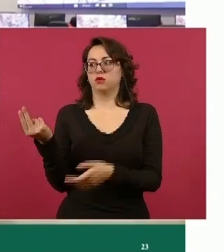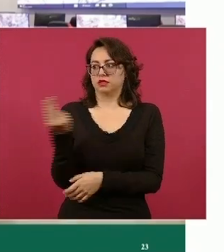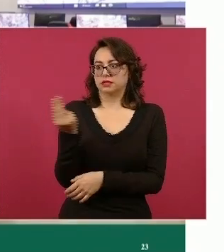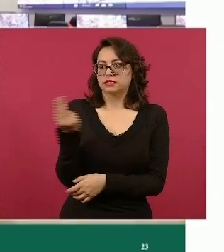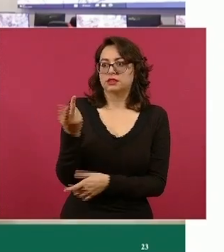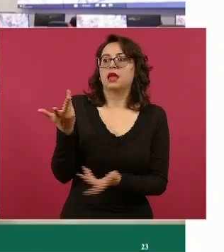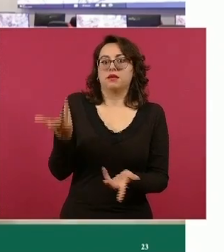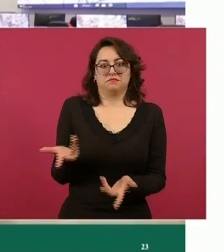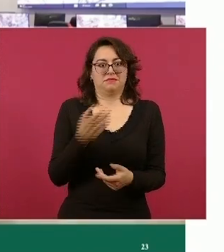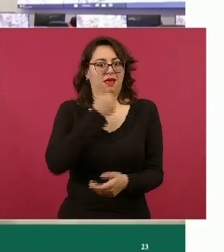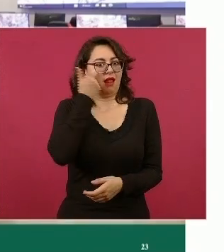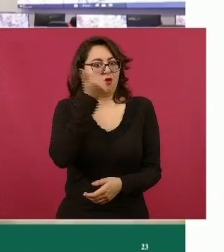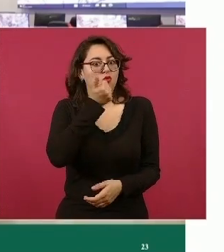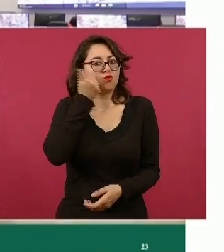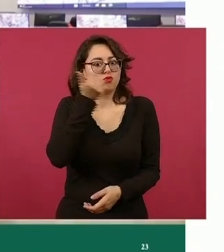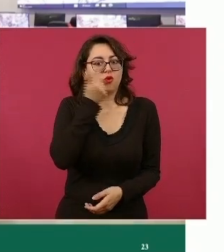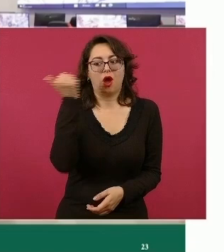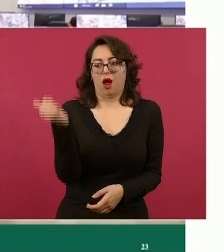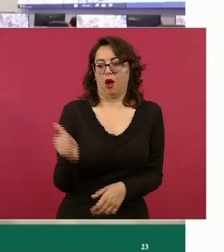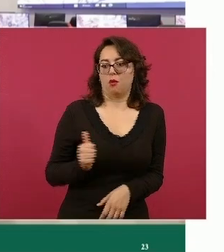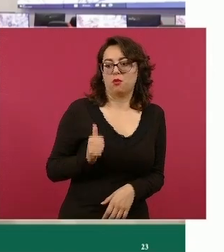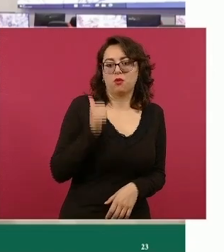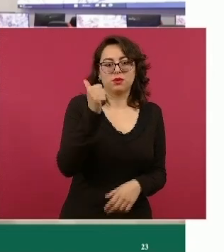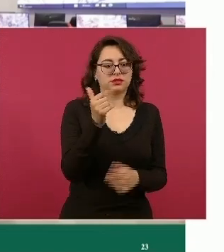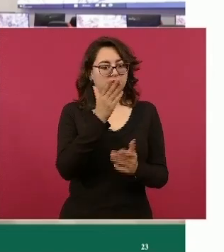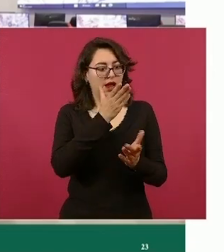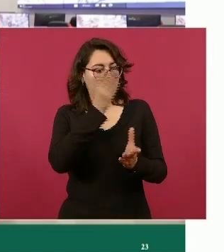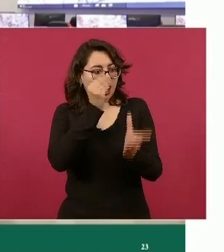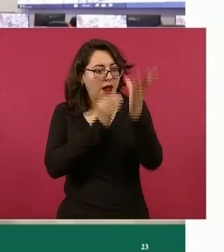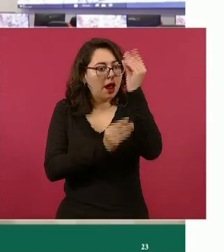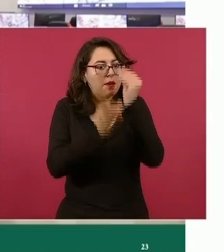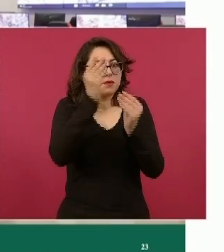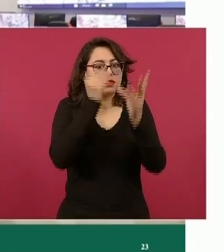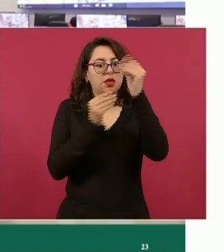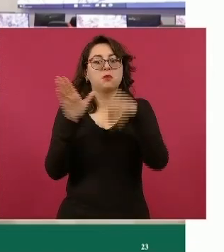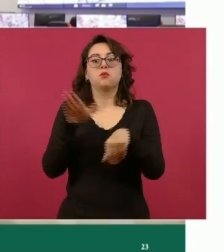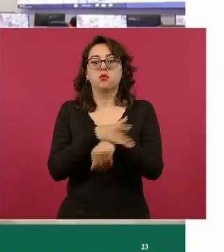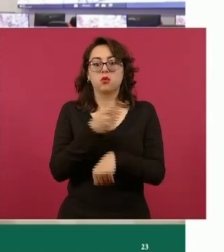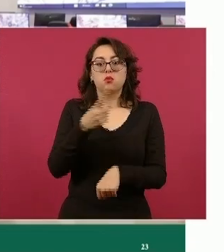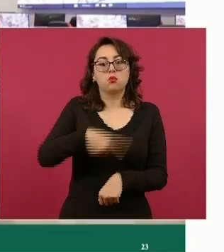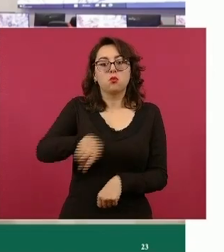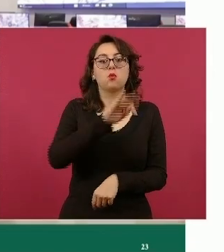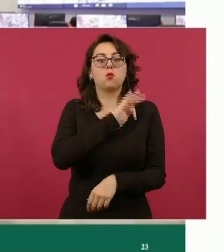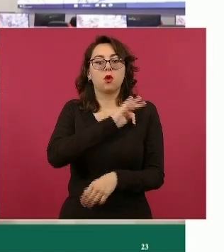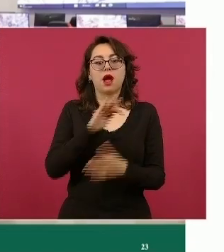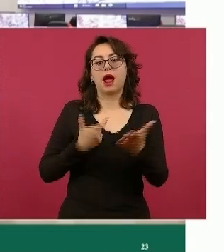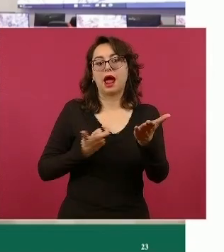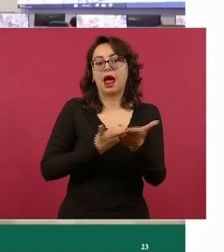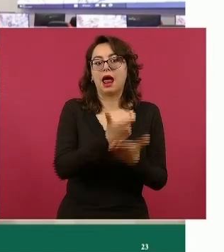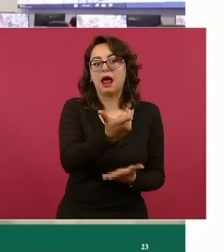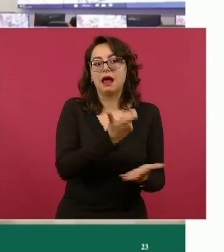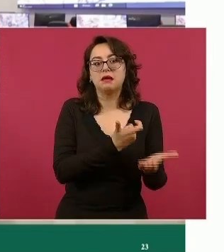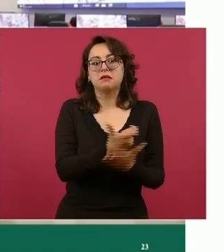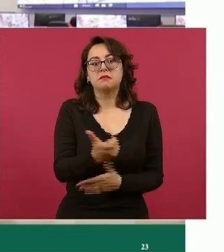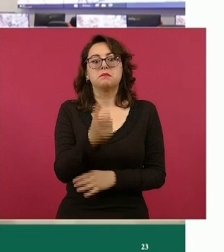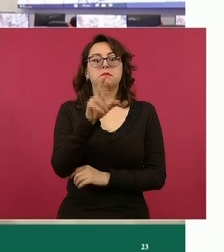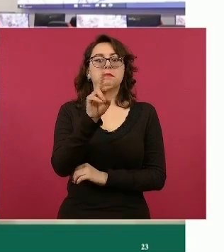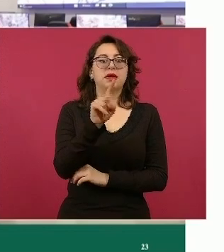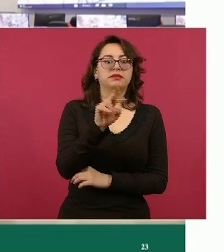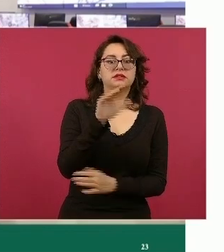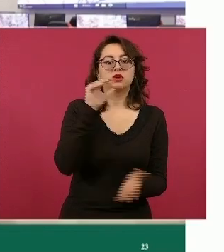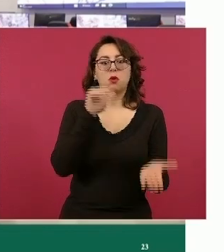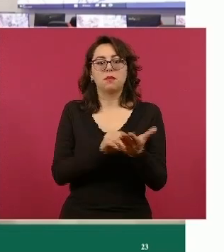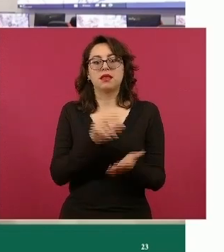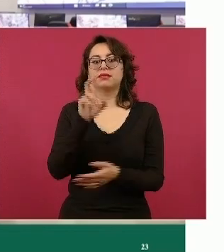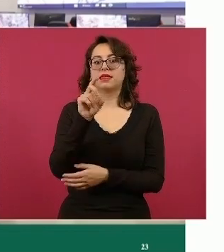ciberseguridad en tercer, cuarto semestre de la carrera ya les están ofreciendo salarios de 25 mil, 35 mil pesos por trabajar medio